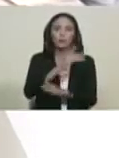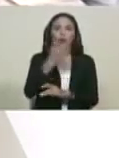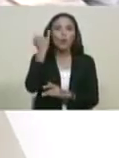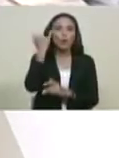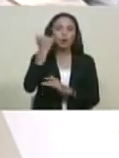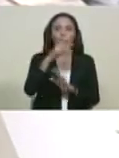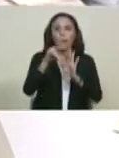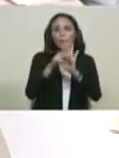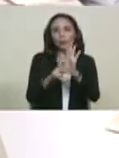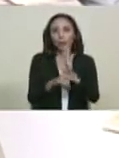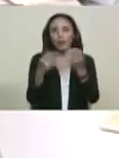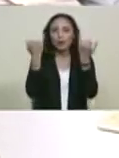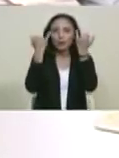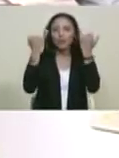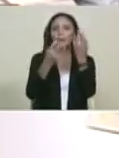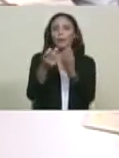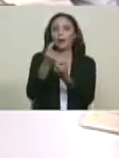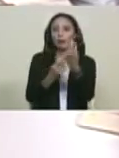en primer lugar